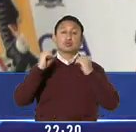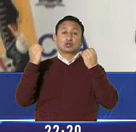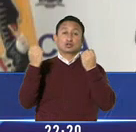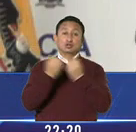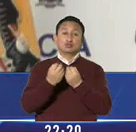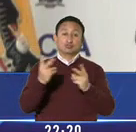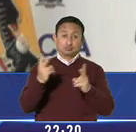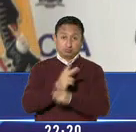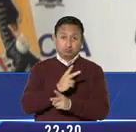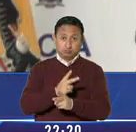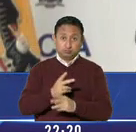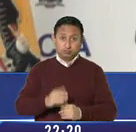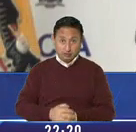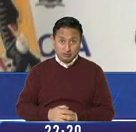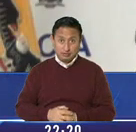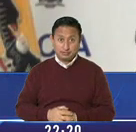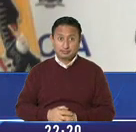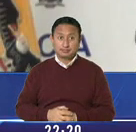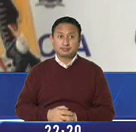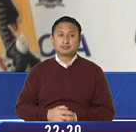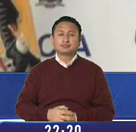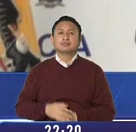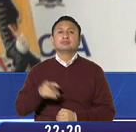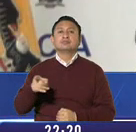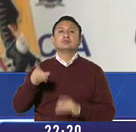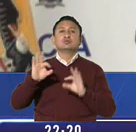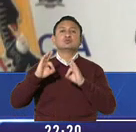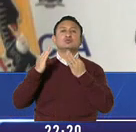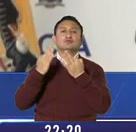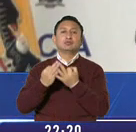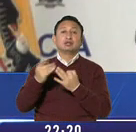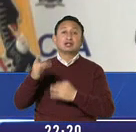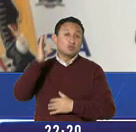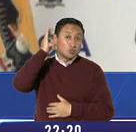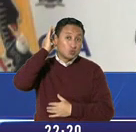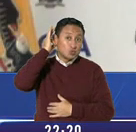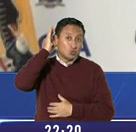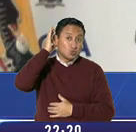que cuando la familia de esta señora